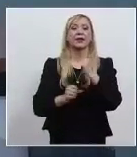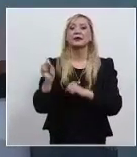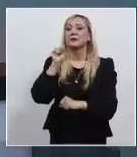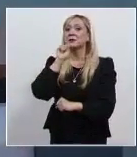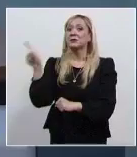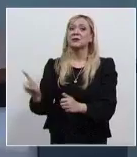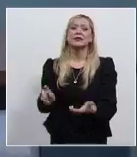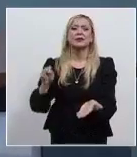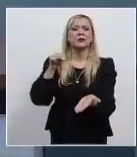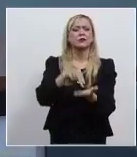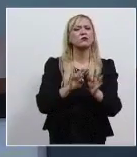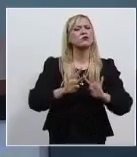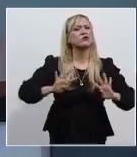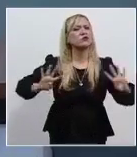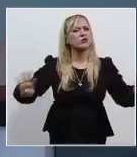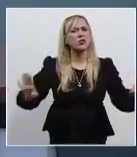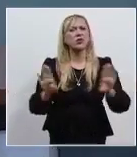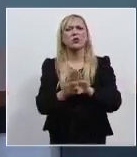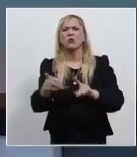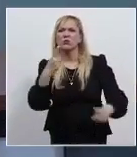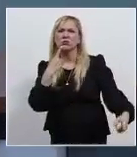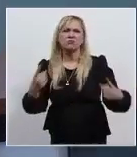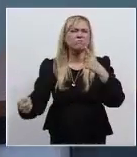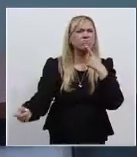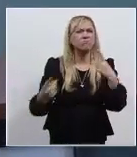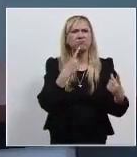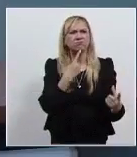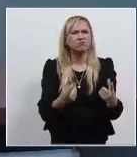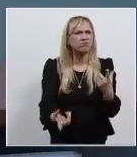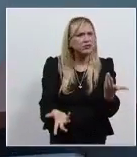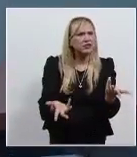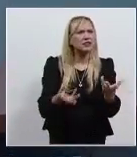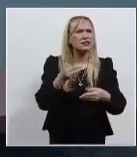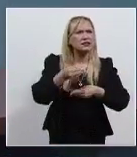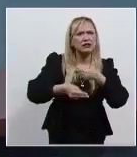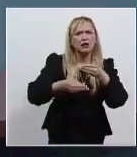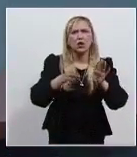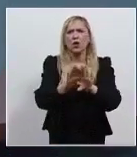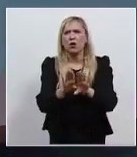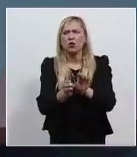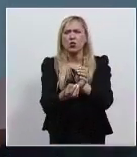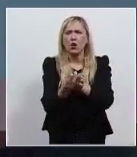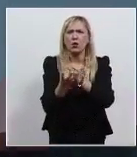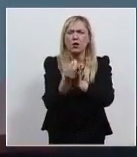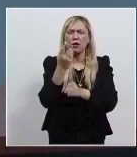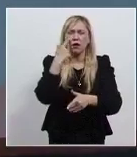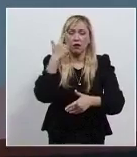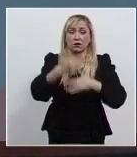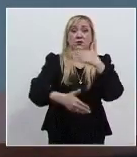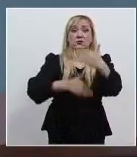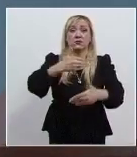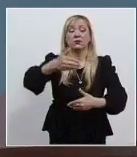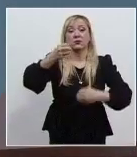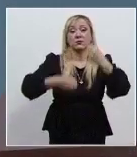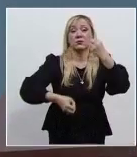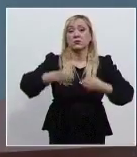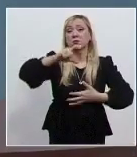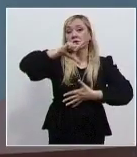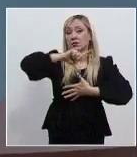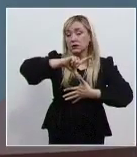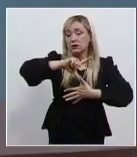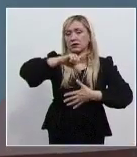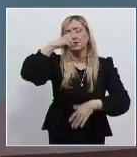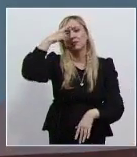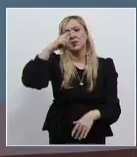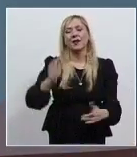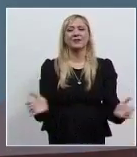el panel sobre nuevas discusiones e impactos interamericanos en la jurisdicción constitucional latinoamericana. Esto en el marco